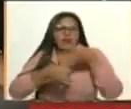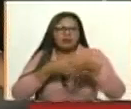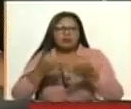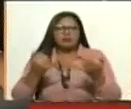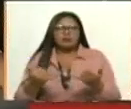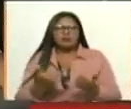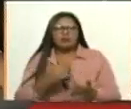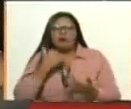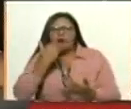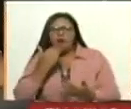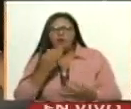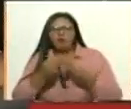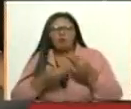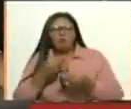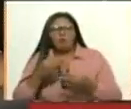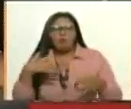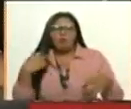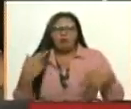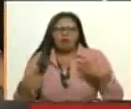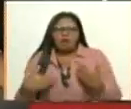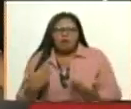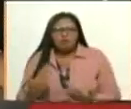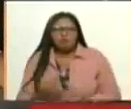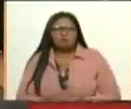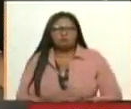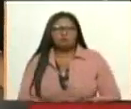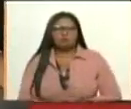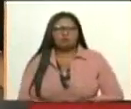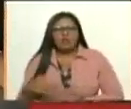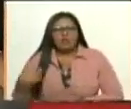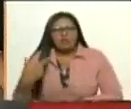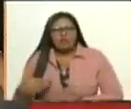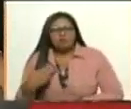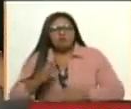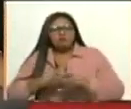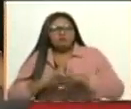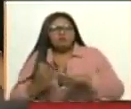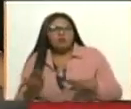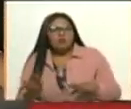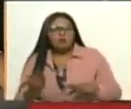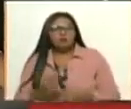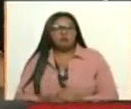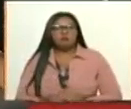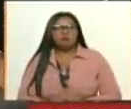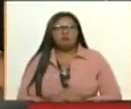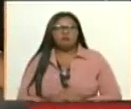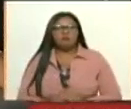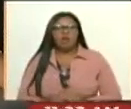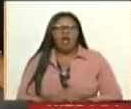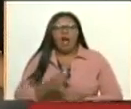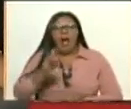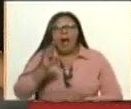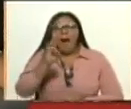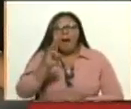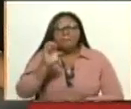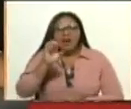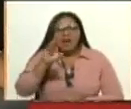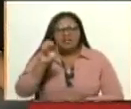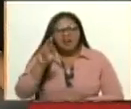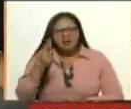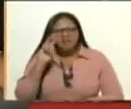hablo como religioso, que el pesebre